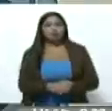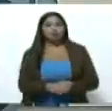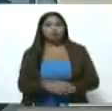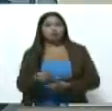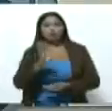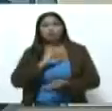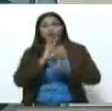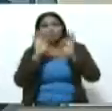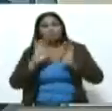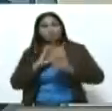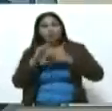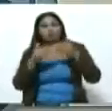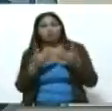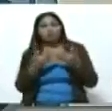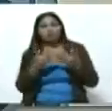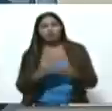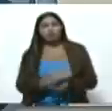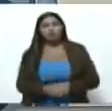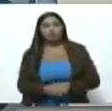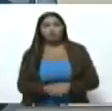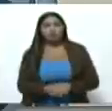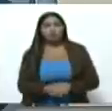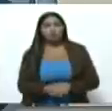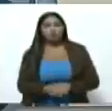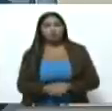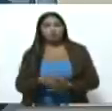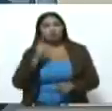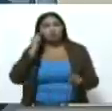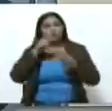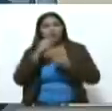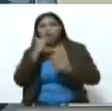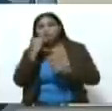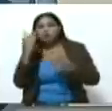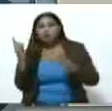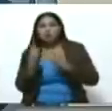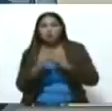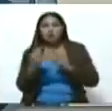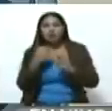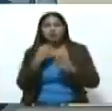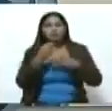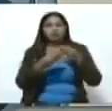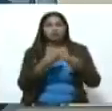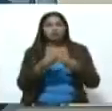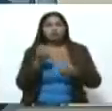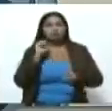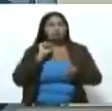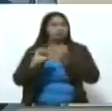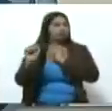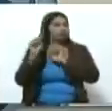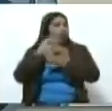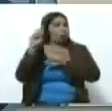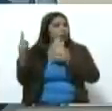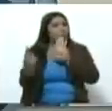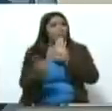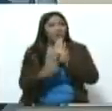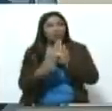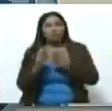referir concretamente al caso reciente que ha tenido el repudio